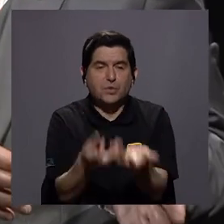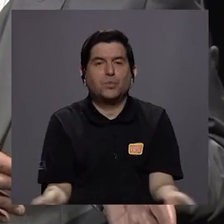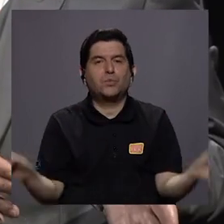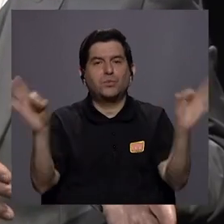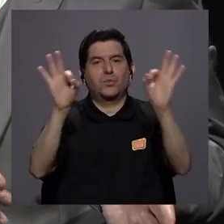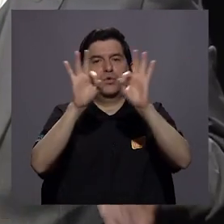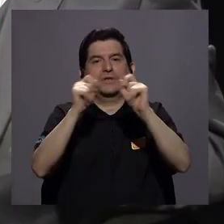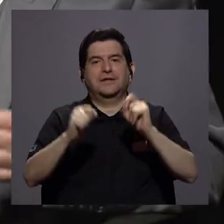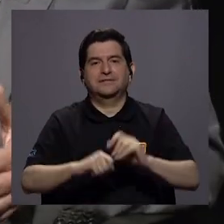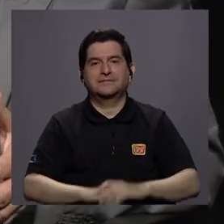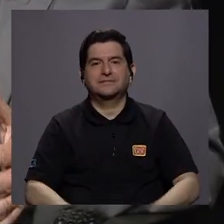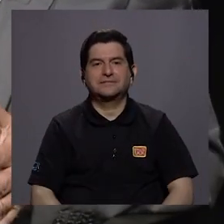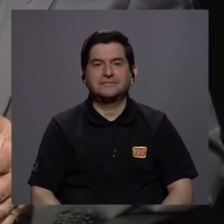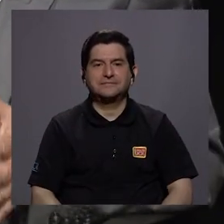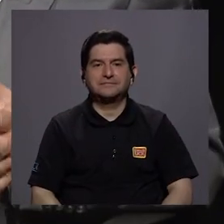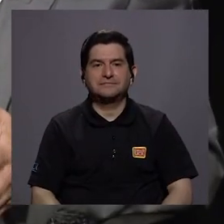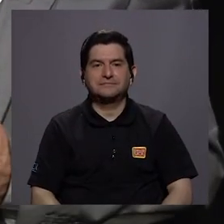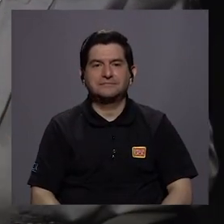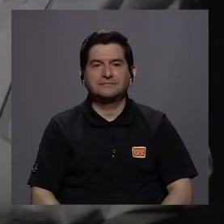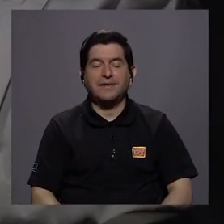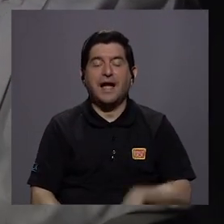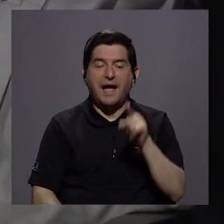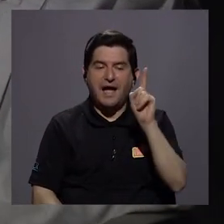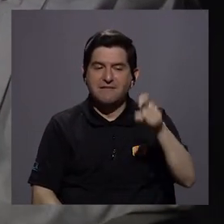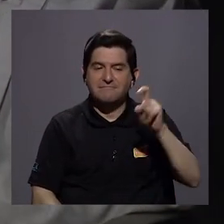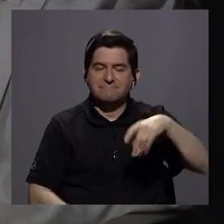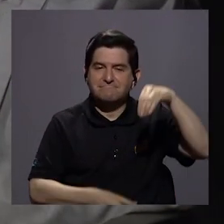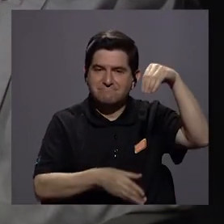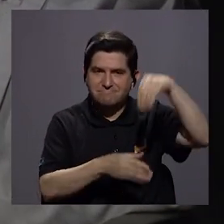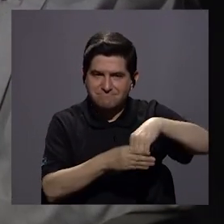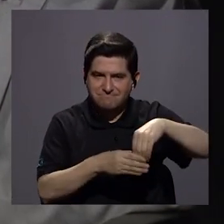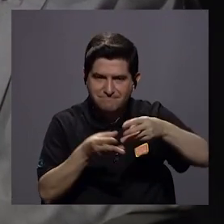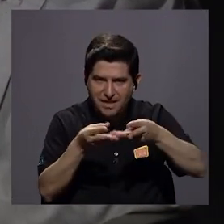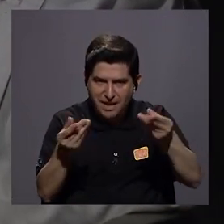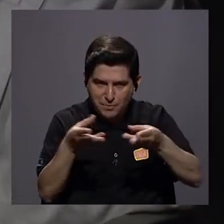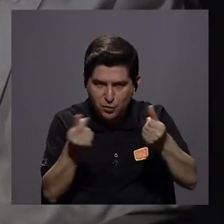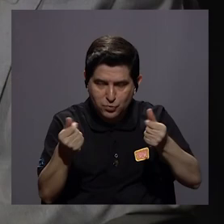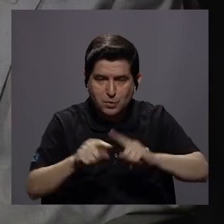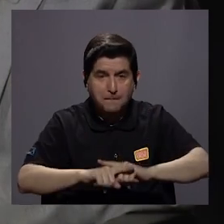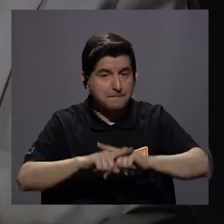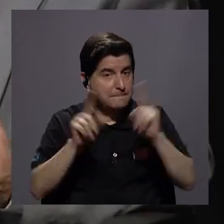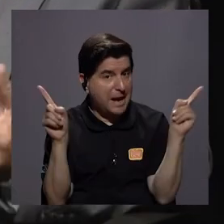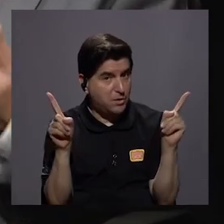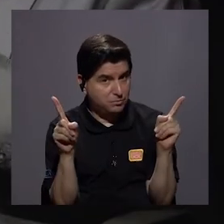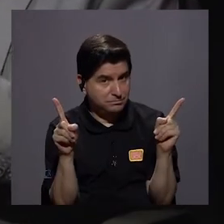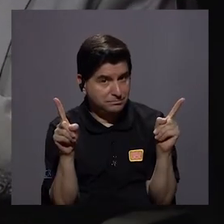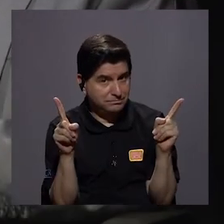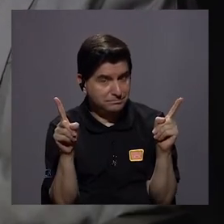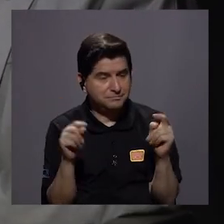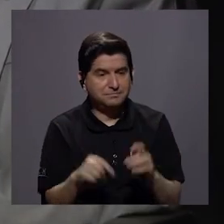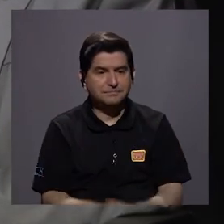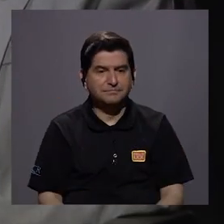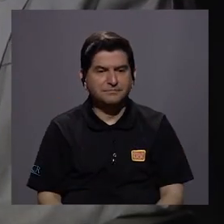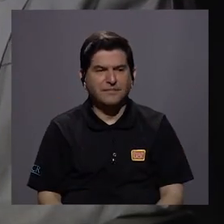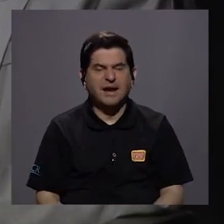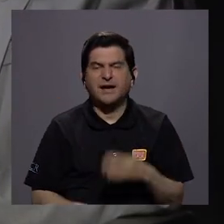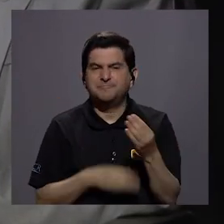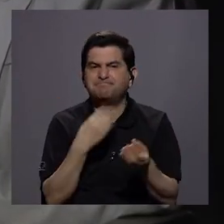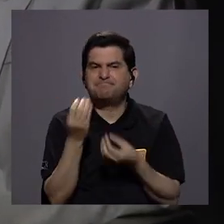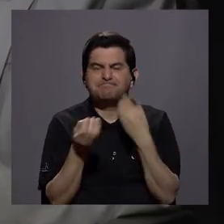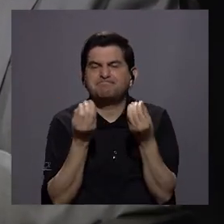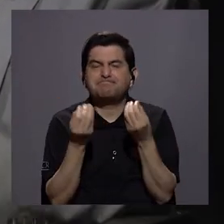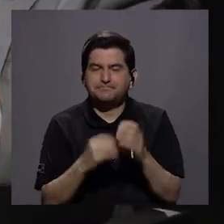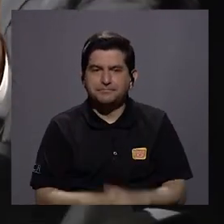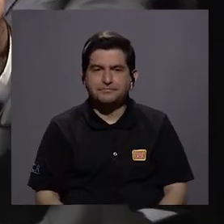sectores importantes. Hay que entonces incluirlos, esos productos. Pero bueno, entonces lo que se trata